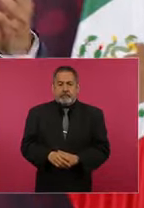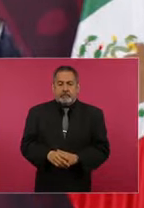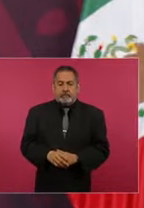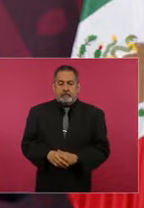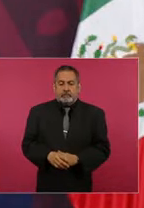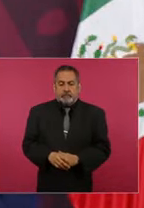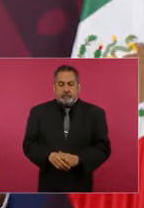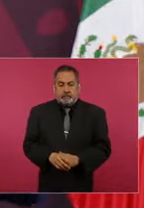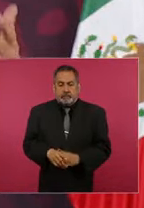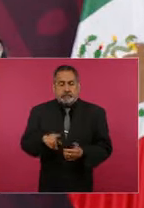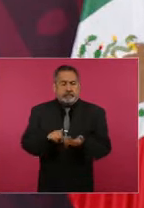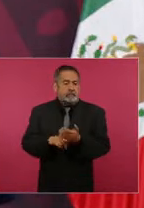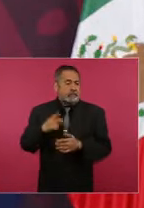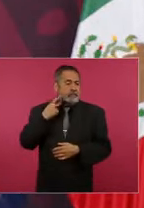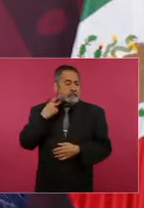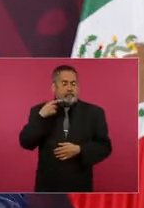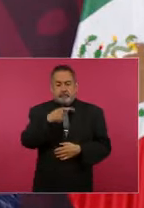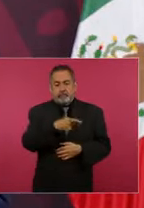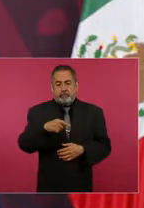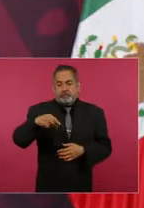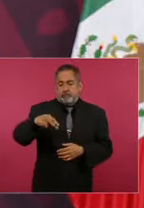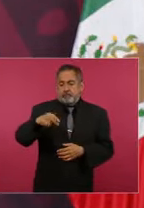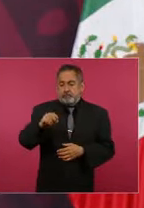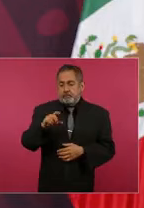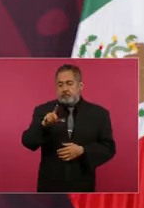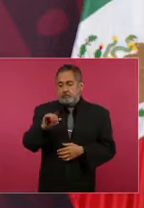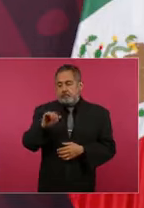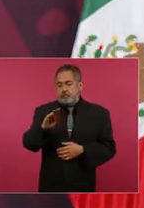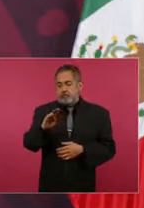con la política neoliberal